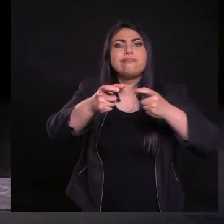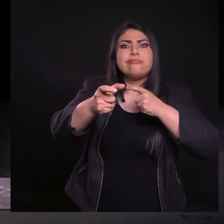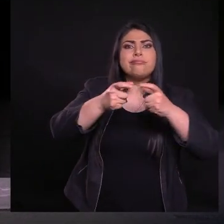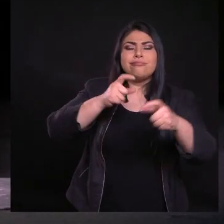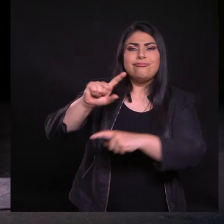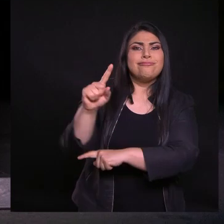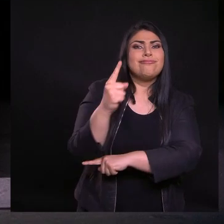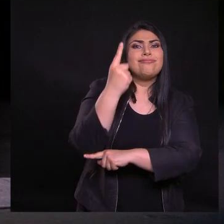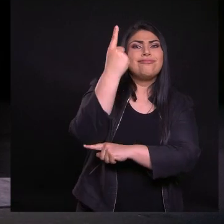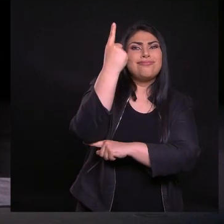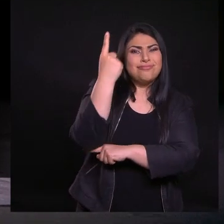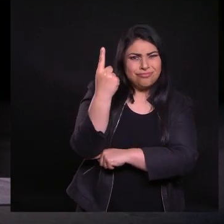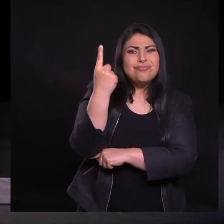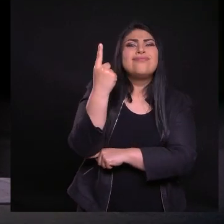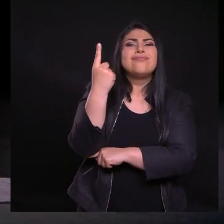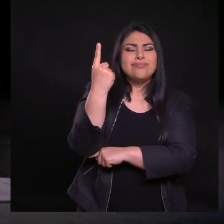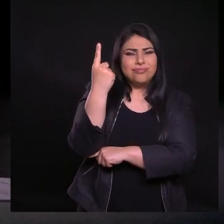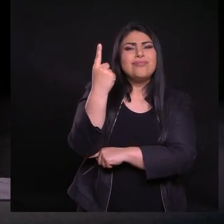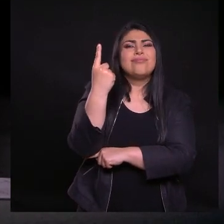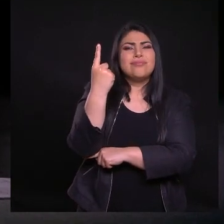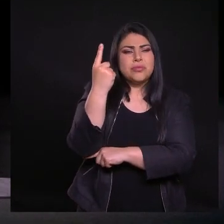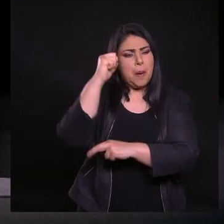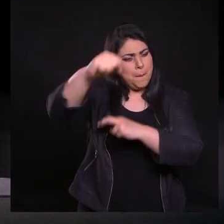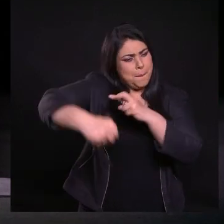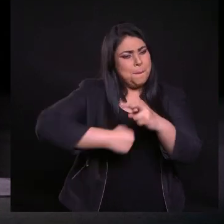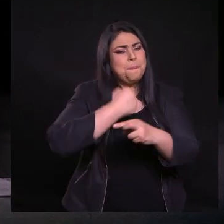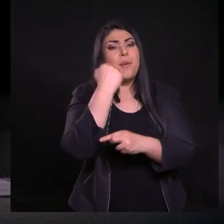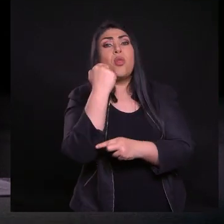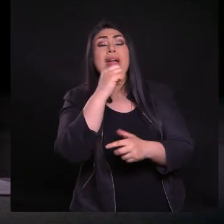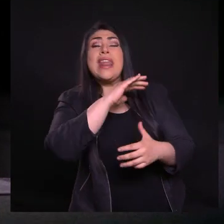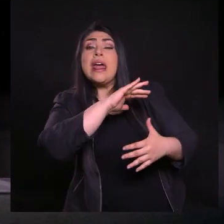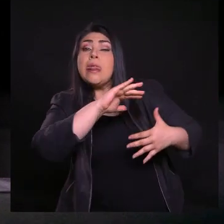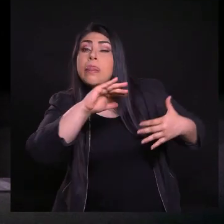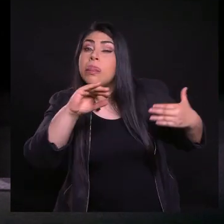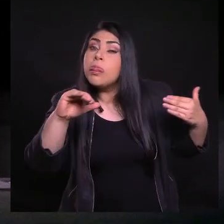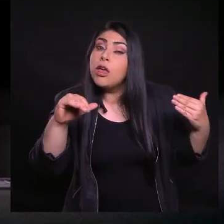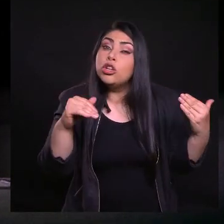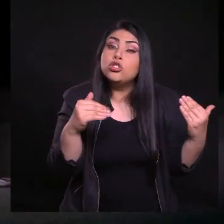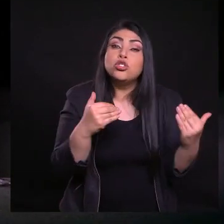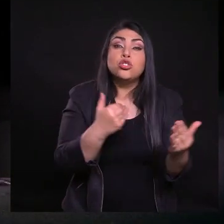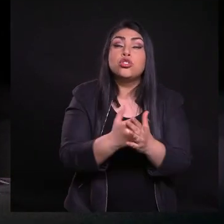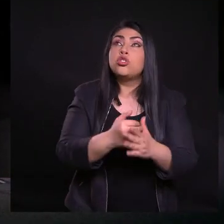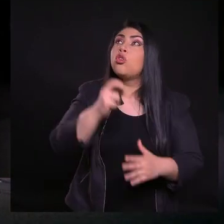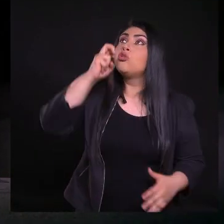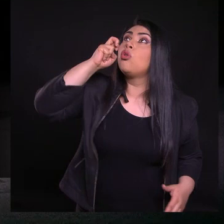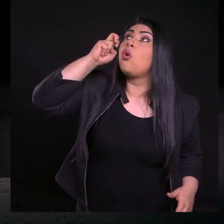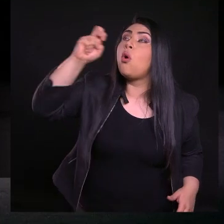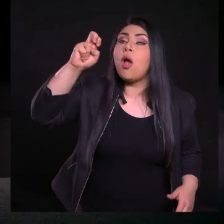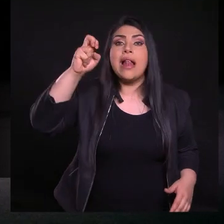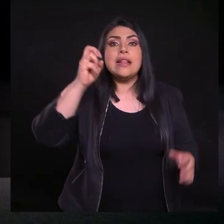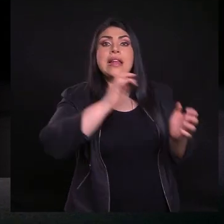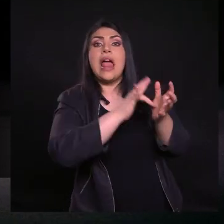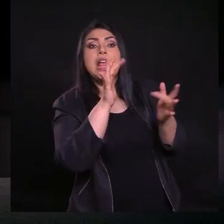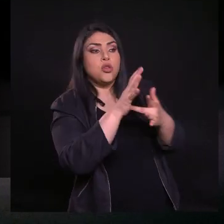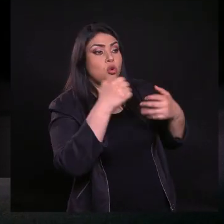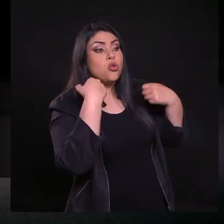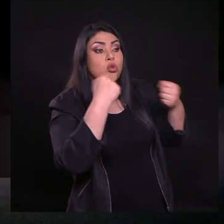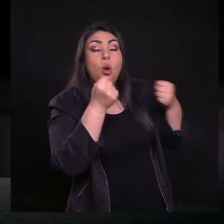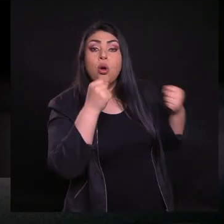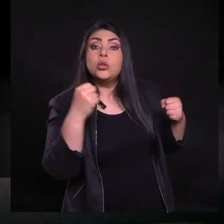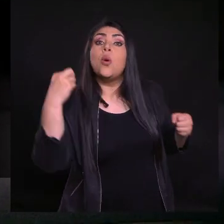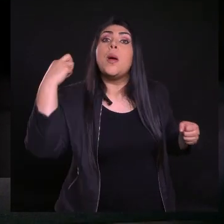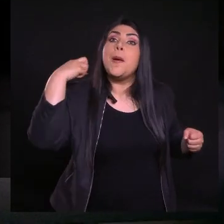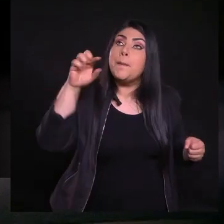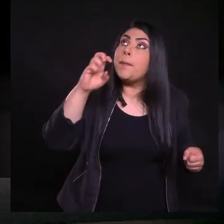principados sean potestades todo fue creado por medio de él y para él guau